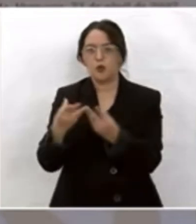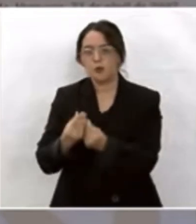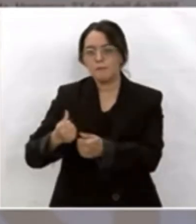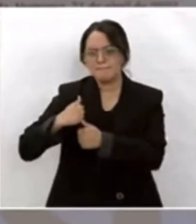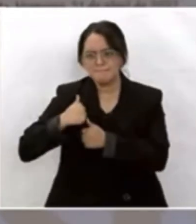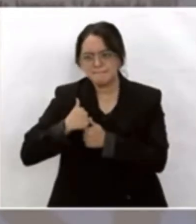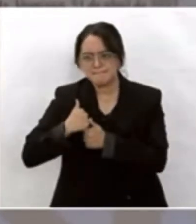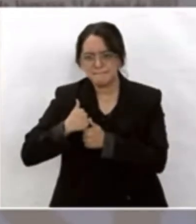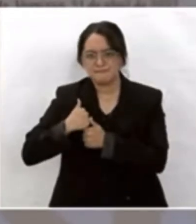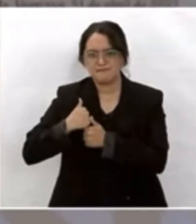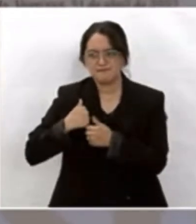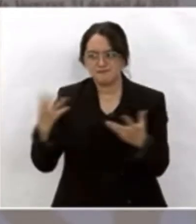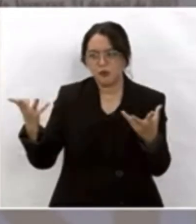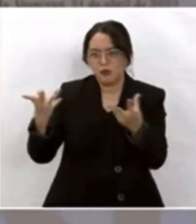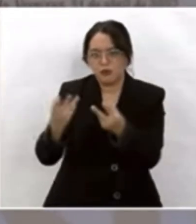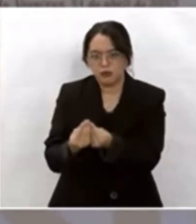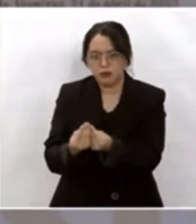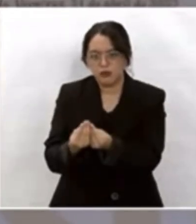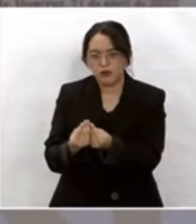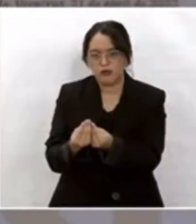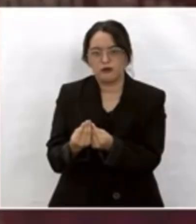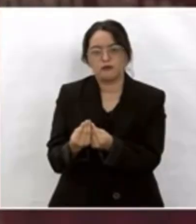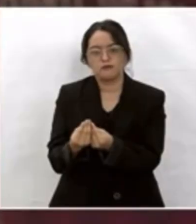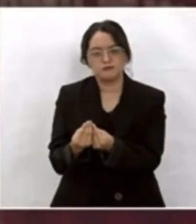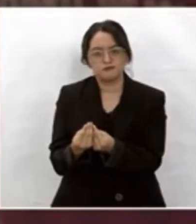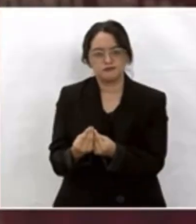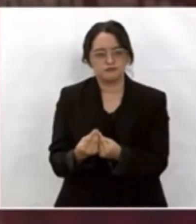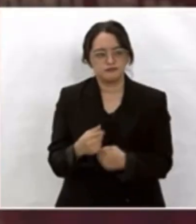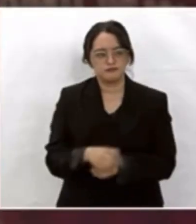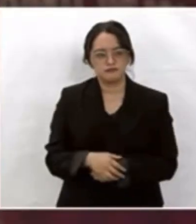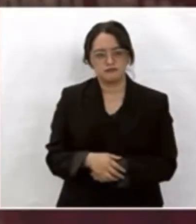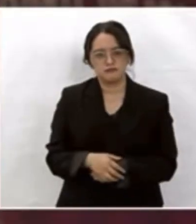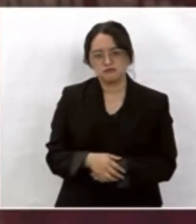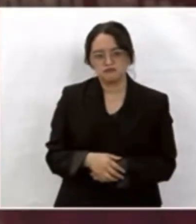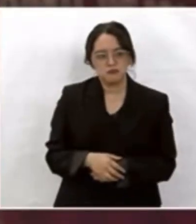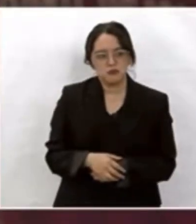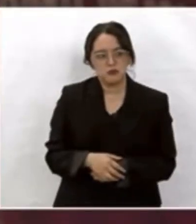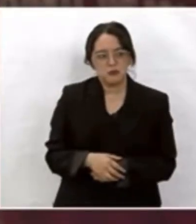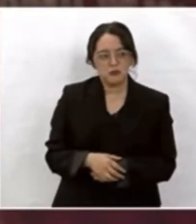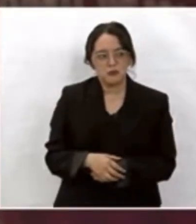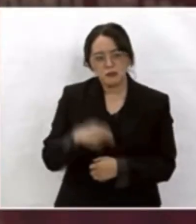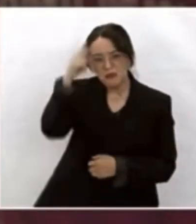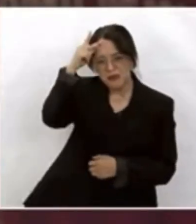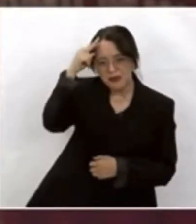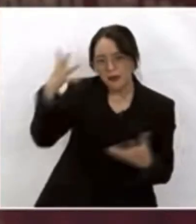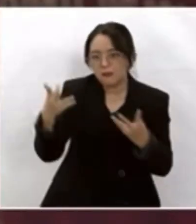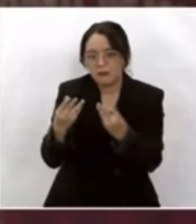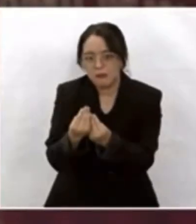militares desleales, ni con la oligarquía porfirista,